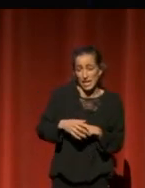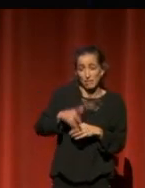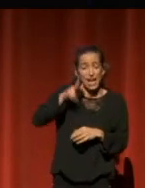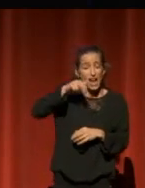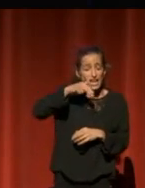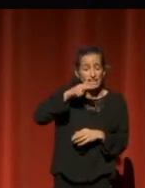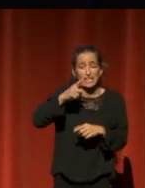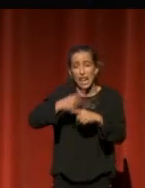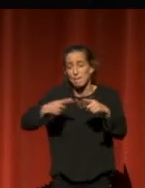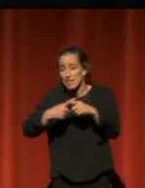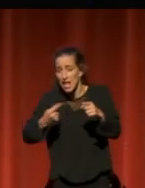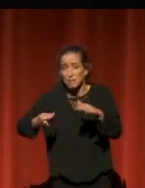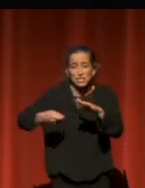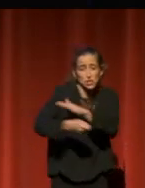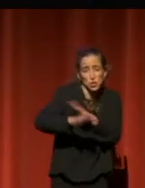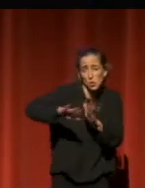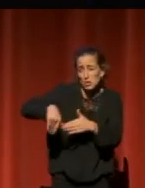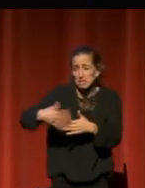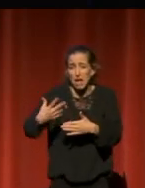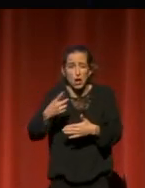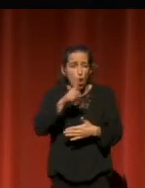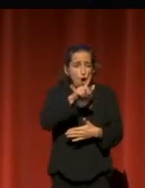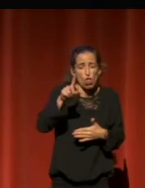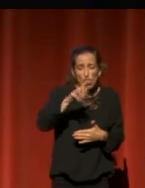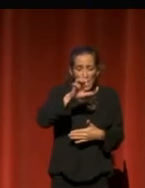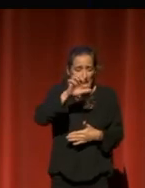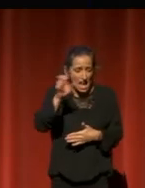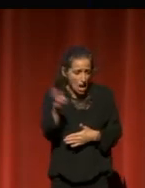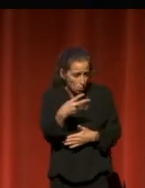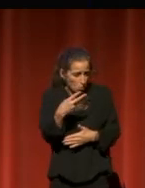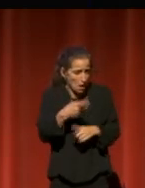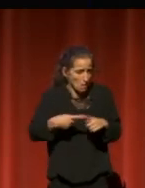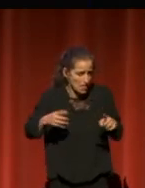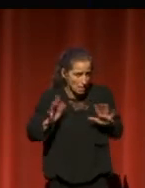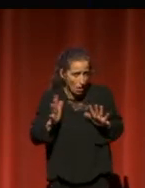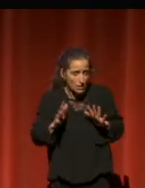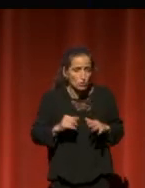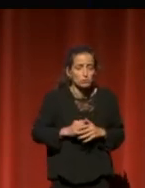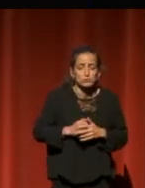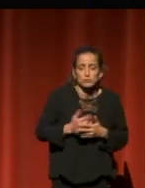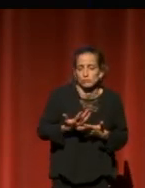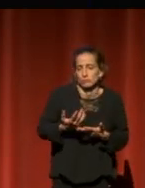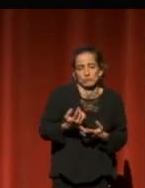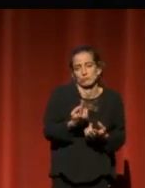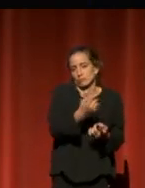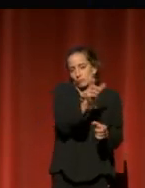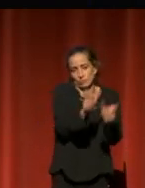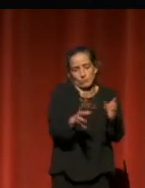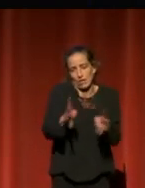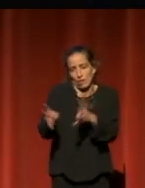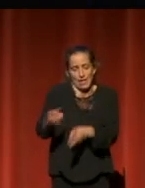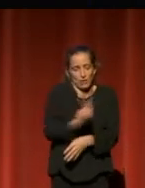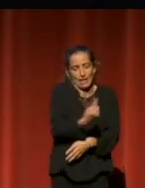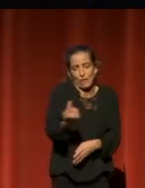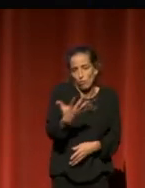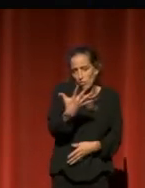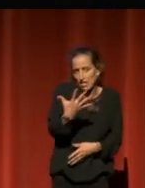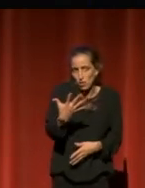en bibliotecas, este año, la última, creo que está en 11 euros o algo así. Quien menos tiene 5 euros por habitante, quien más está en torno a